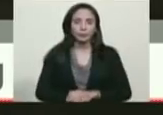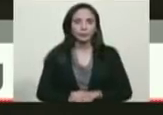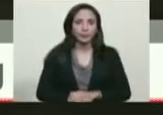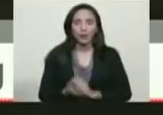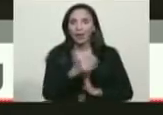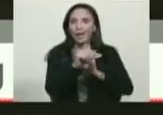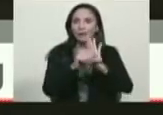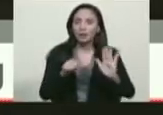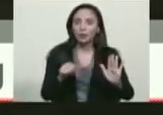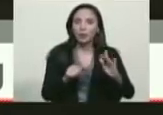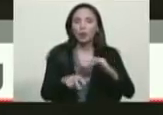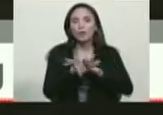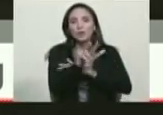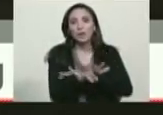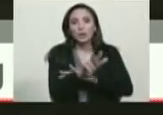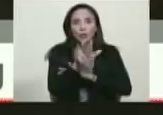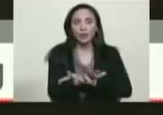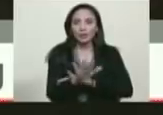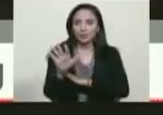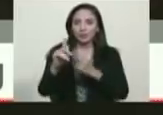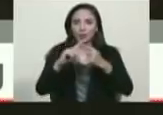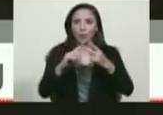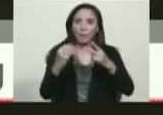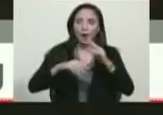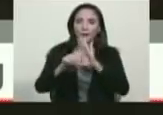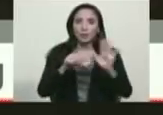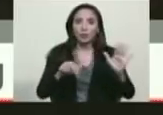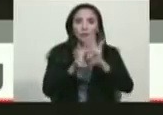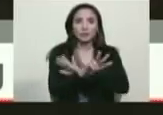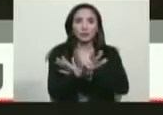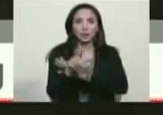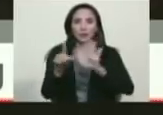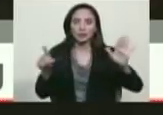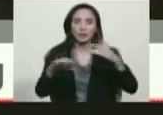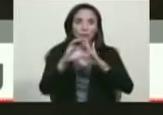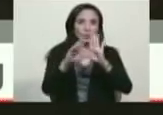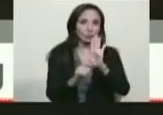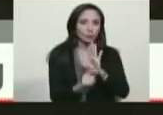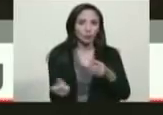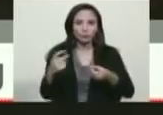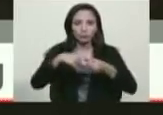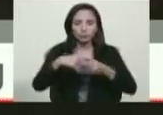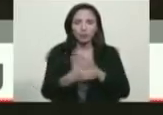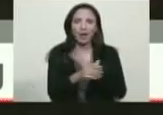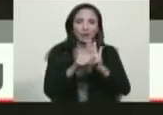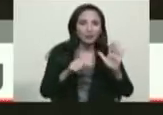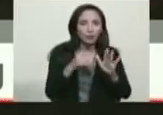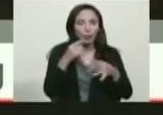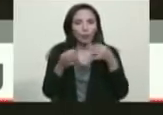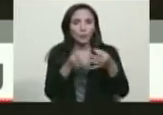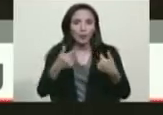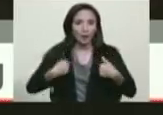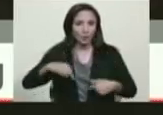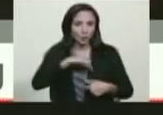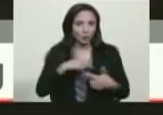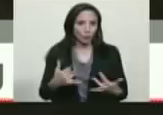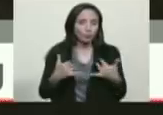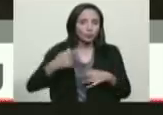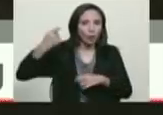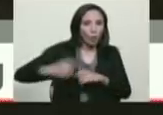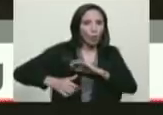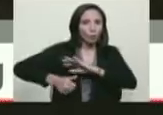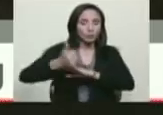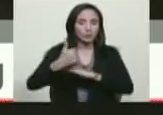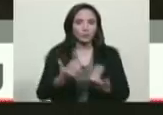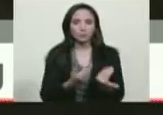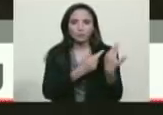los artículos 335 y 336 de la Constitución de la República Bolivariana de Venezuela, y asumiendo la